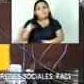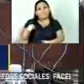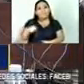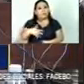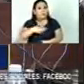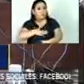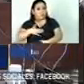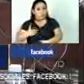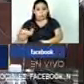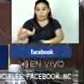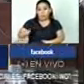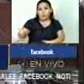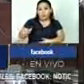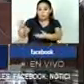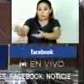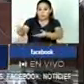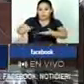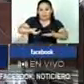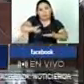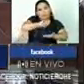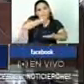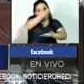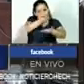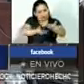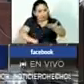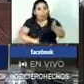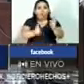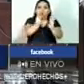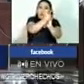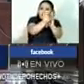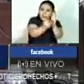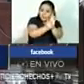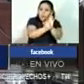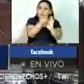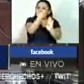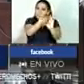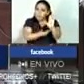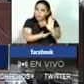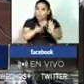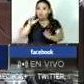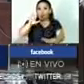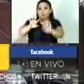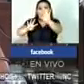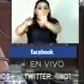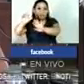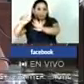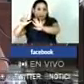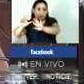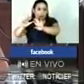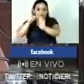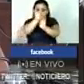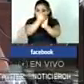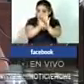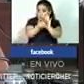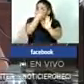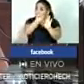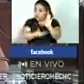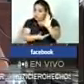gustaría que nos diera un informe de artículos que están dentro del 593 de